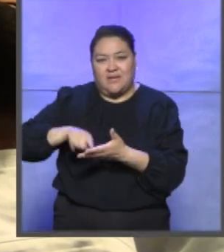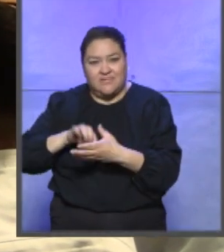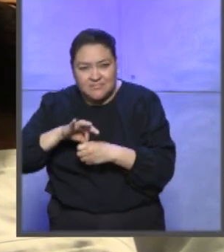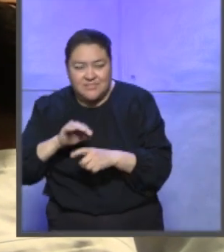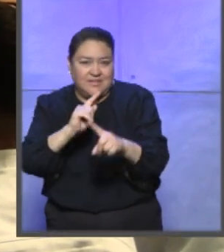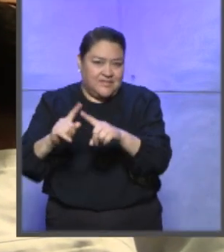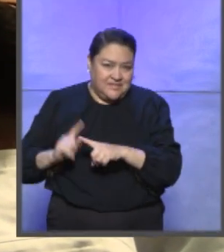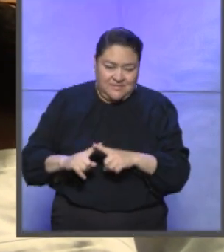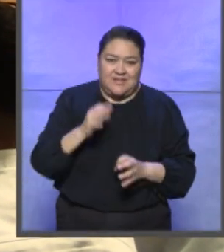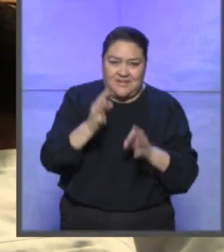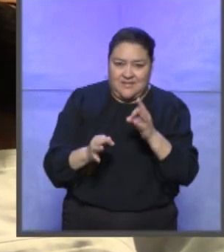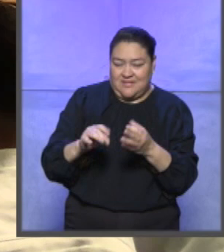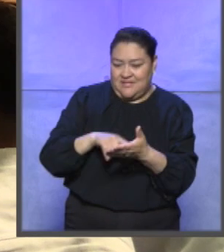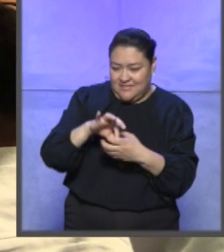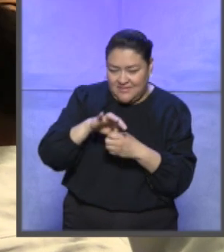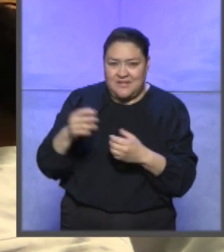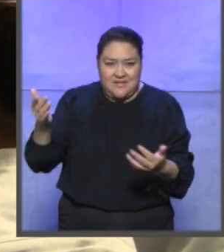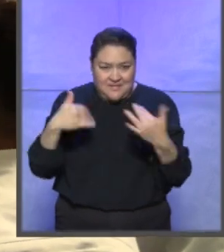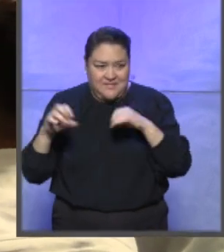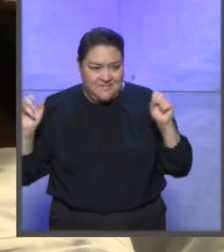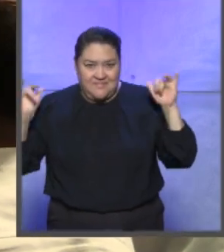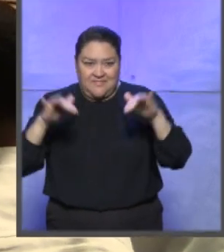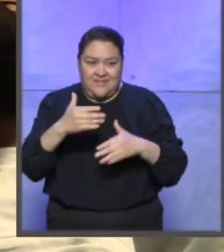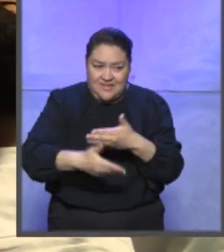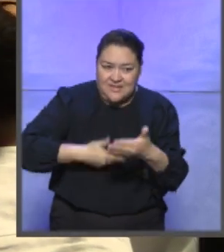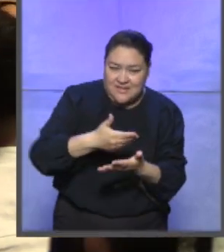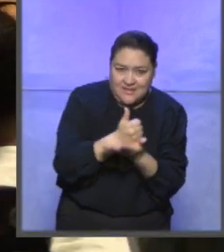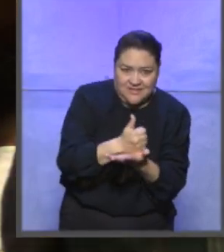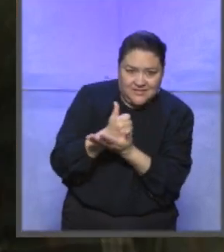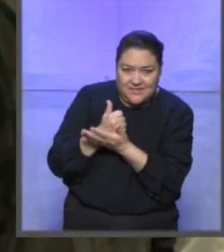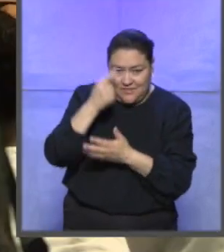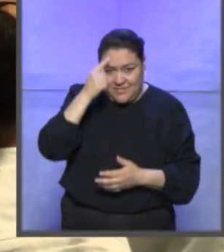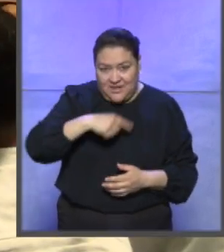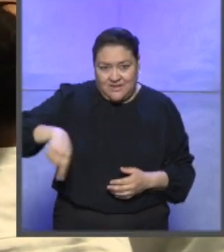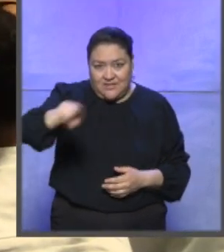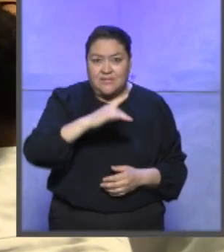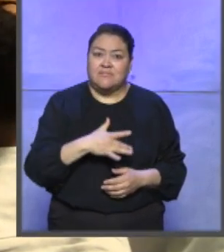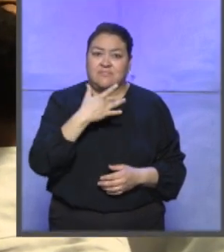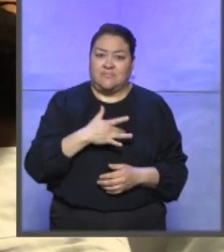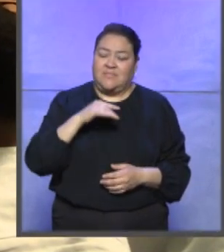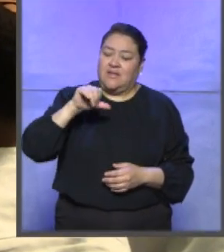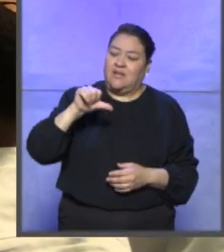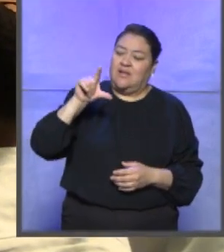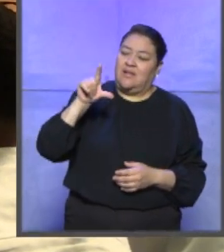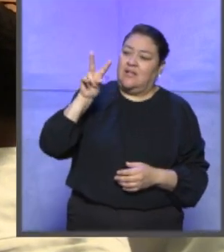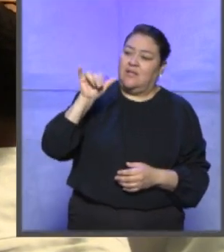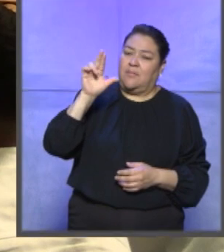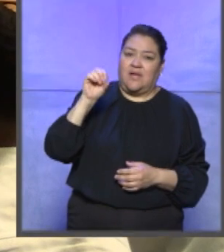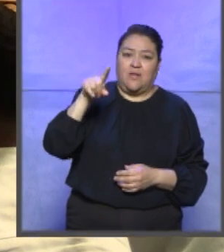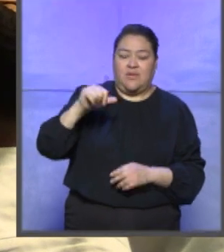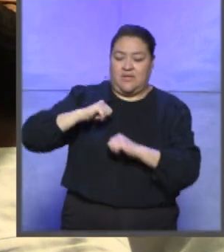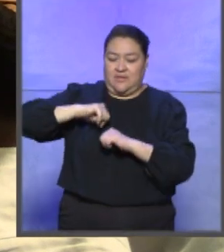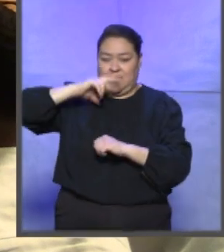Distrito Electoral y del Tribunal Electoral que nos acompañan y que nos han dado otras facilidades. Por supuesto, también a mi amiga Yolidebet Alvarado de la Cruz,